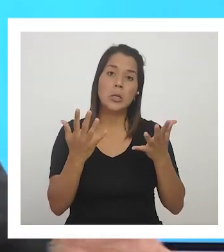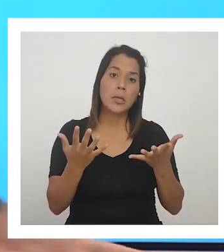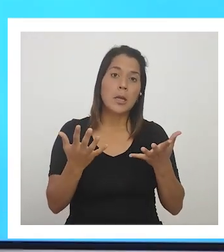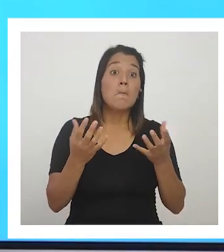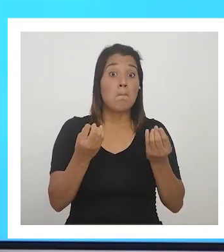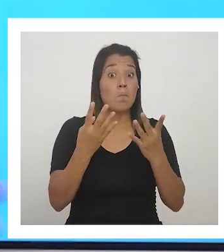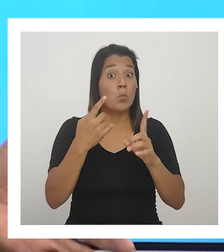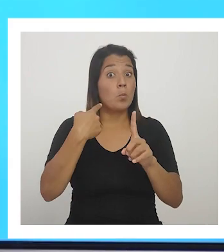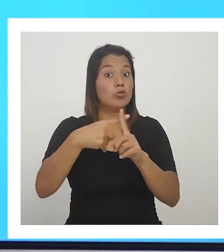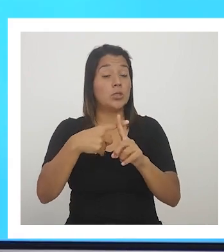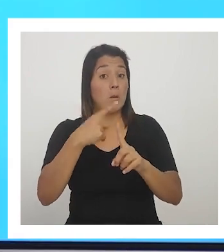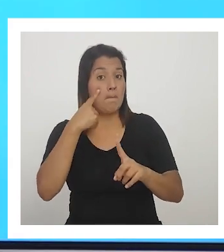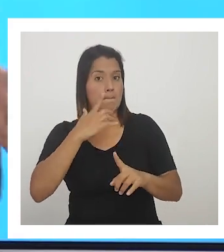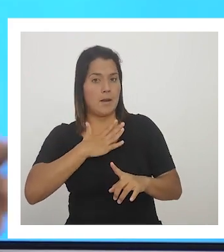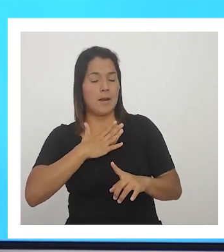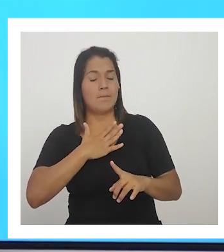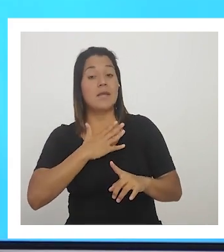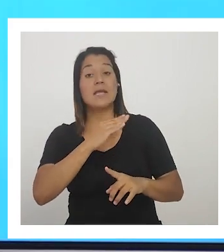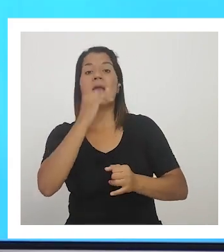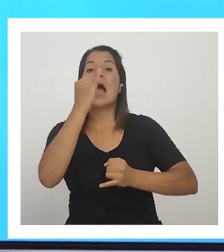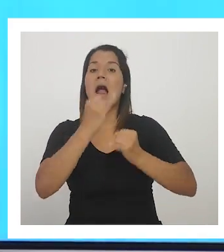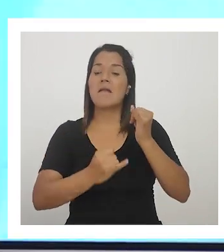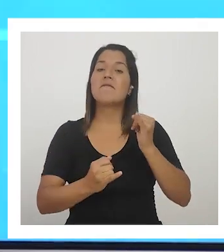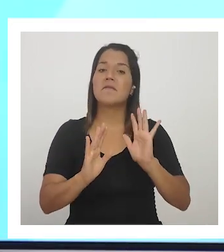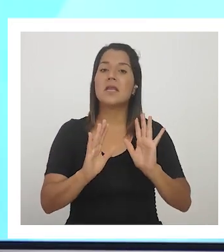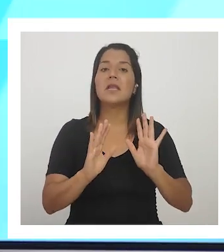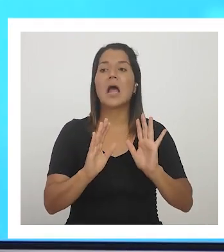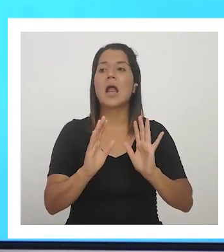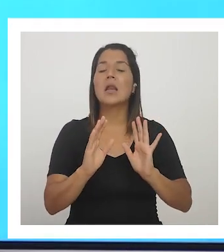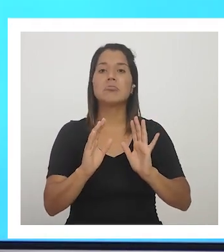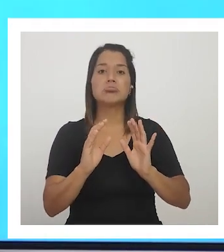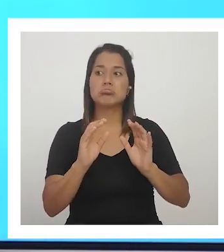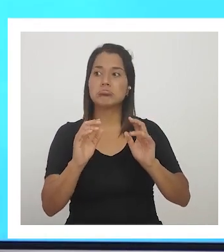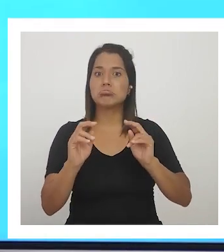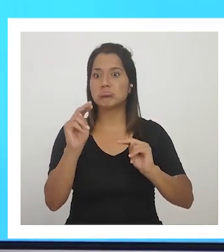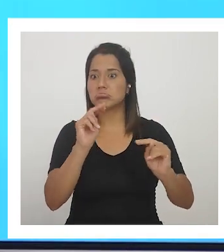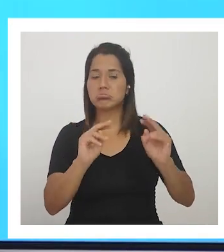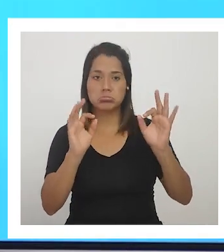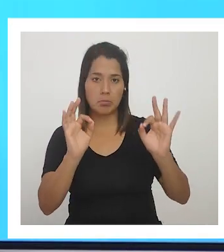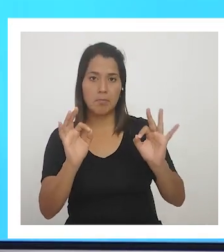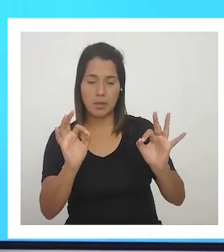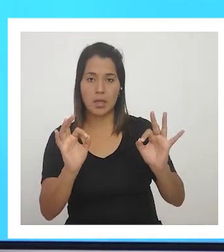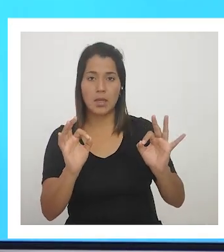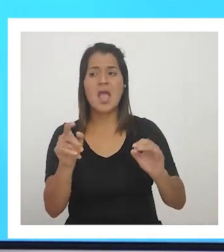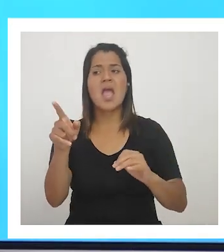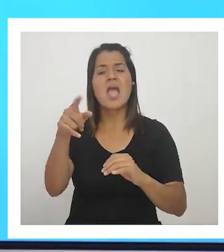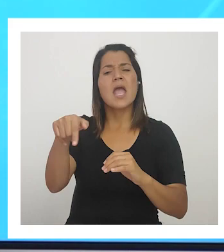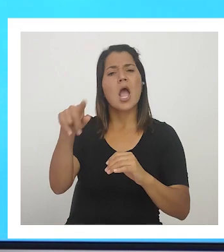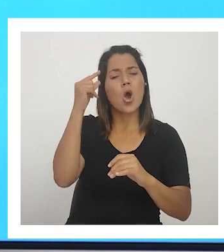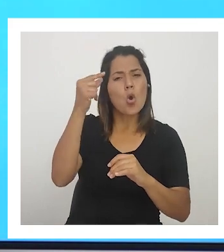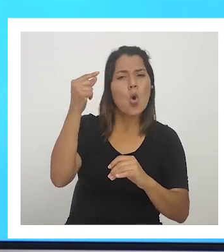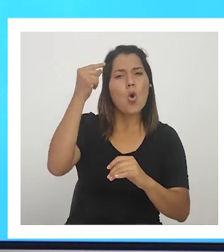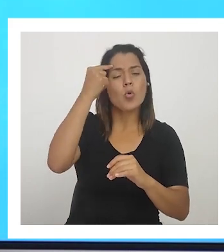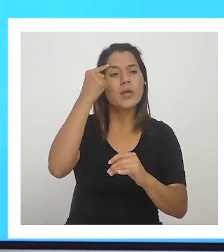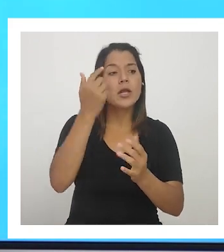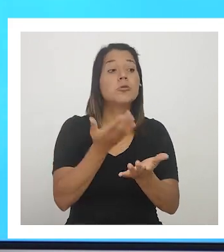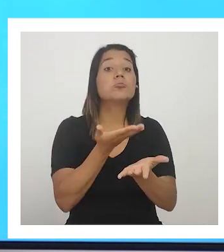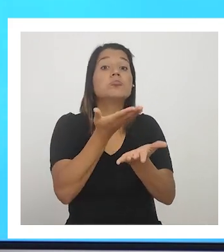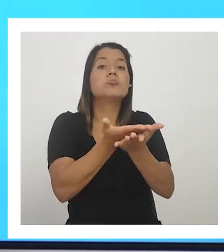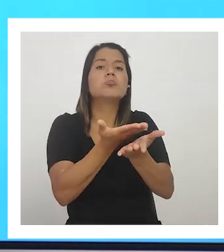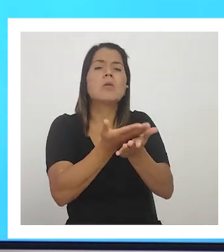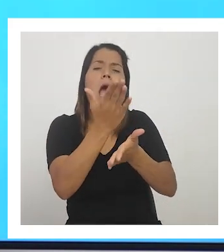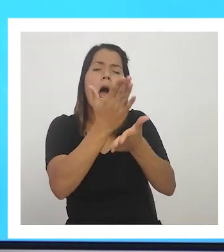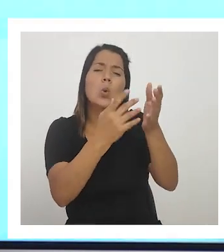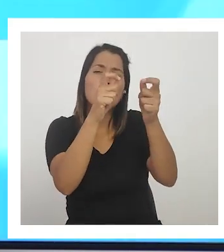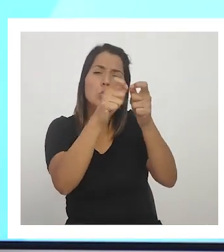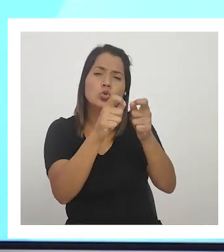positiva, la llamo yo, que termina en buenos términos. Ellos plantearon algunos elementos en el documento final que se firma